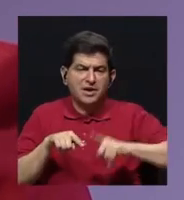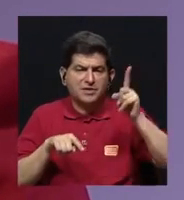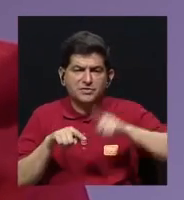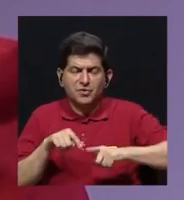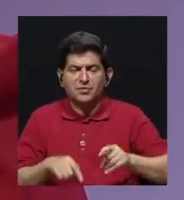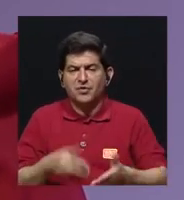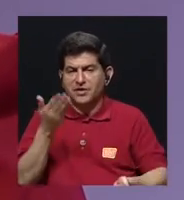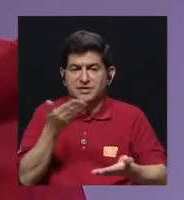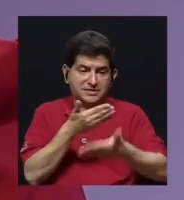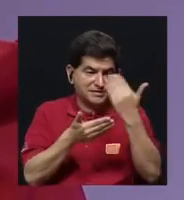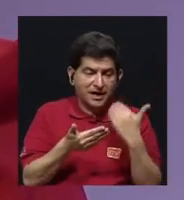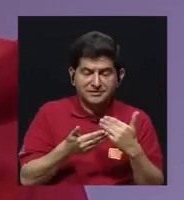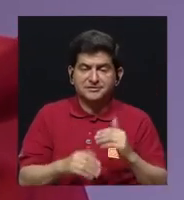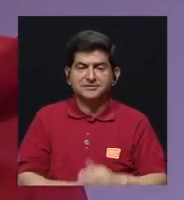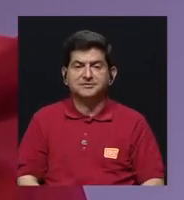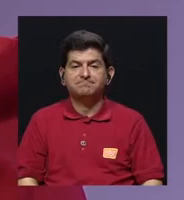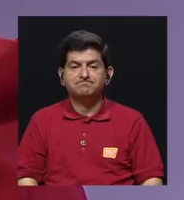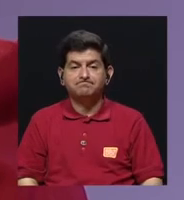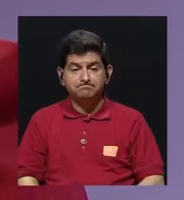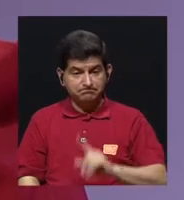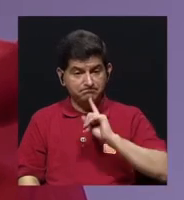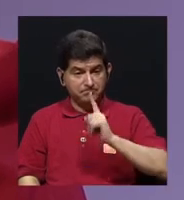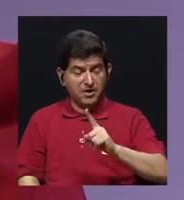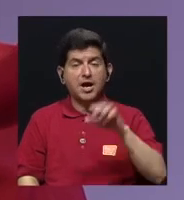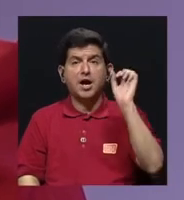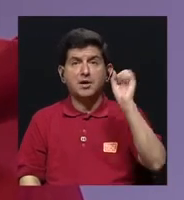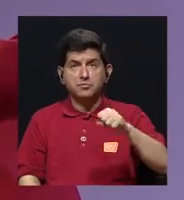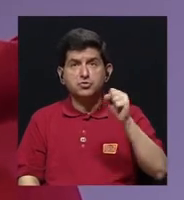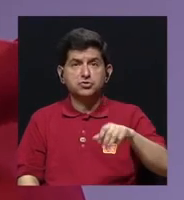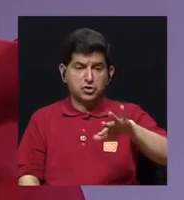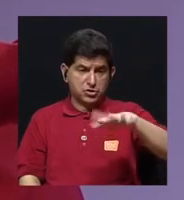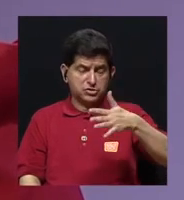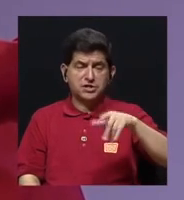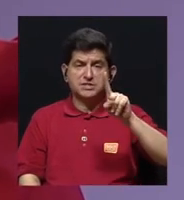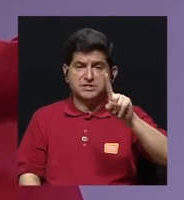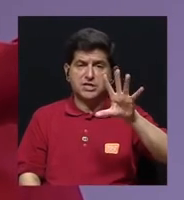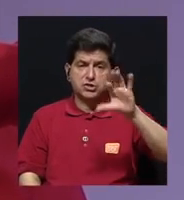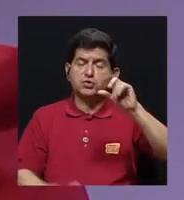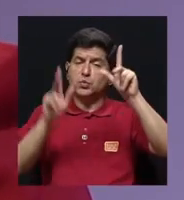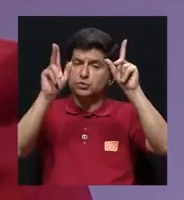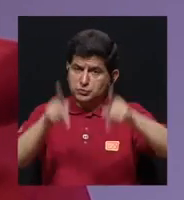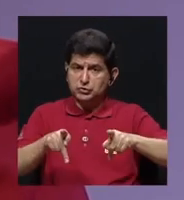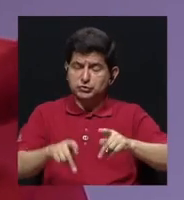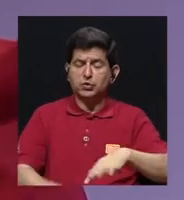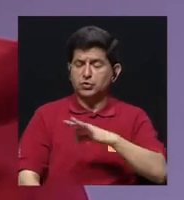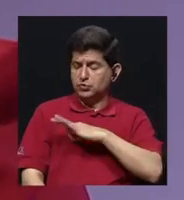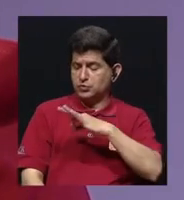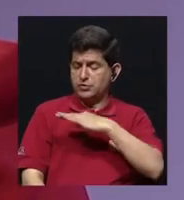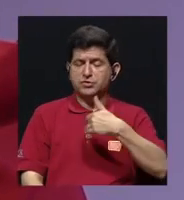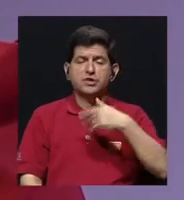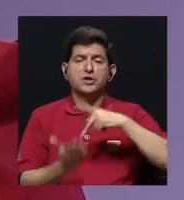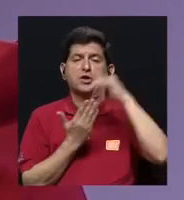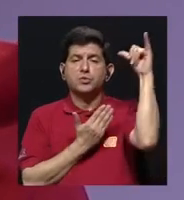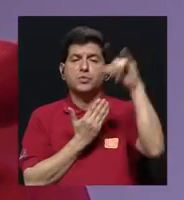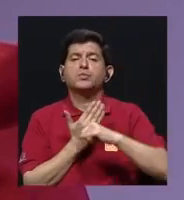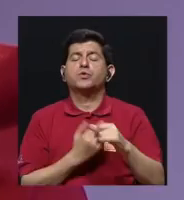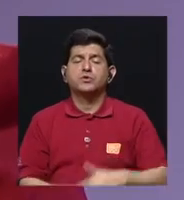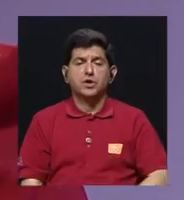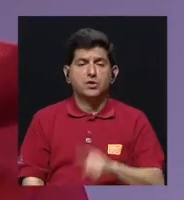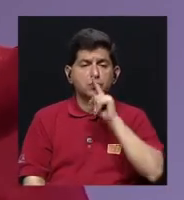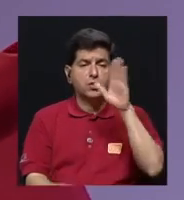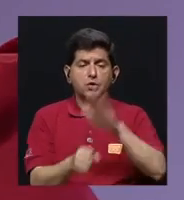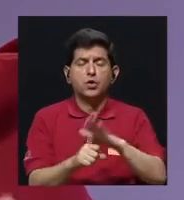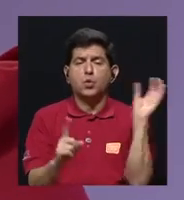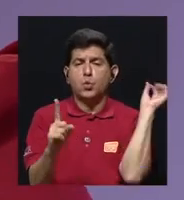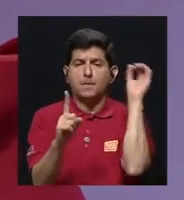ir. Entonces realmente podemos decir que han sido alrededor de unas 150 personas beneficiadas con el proyecto, y que se ha cumplido